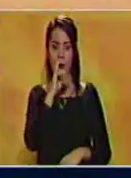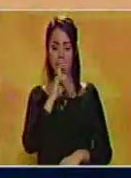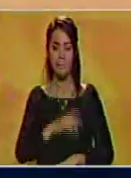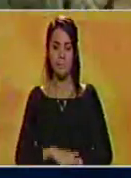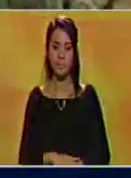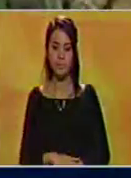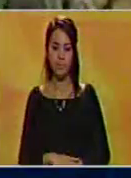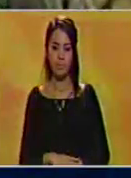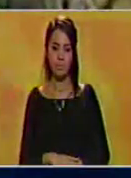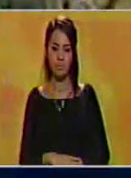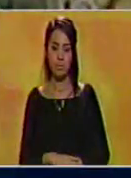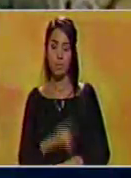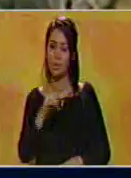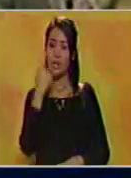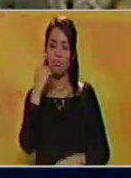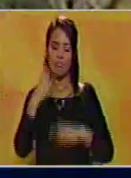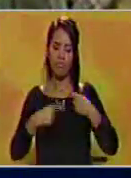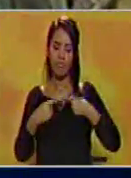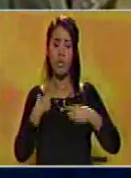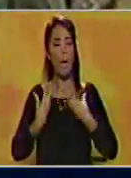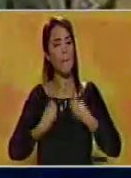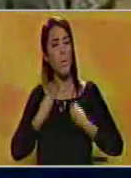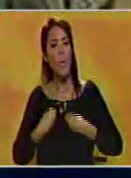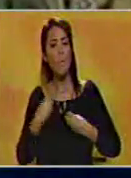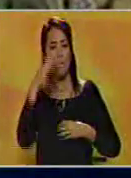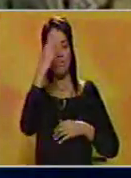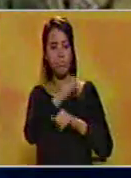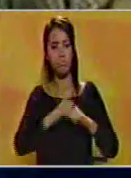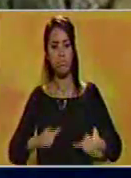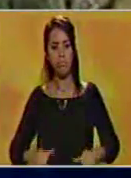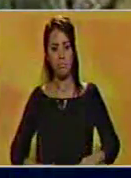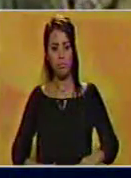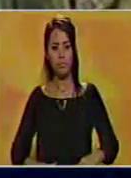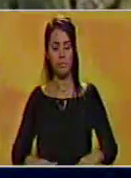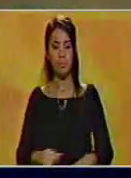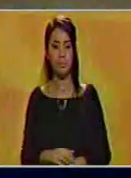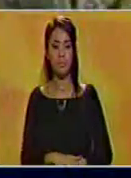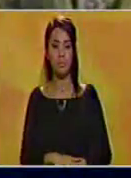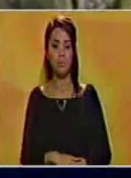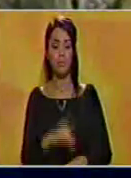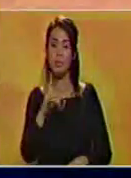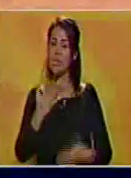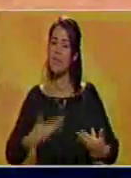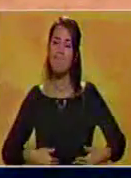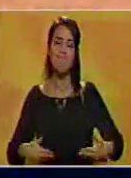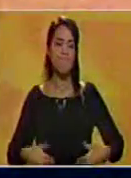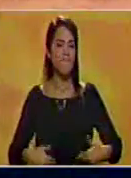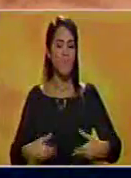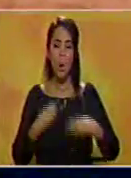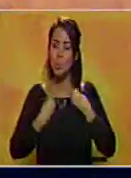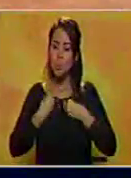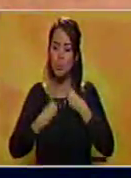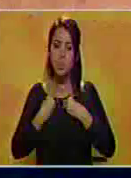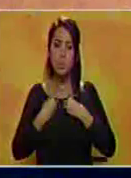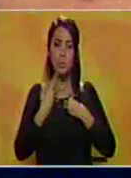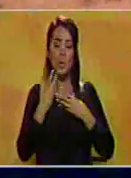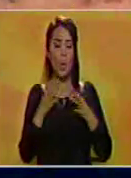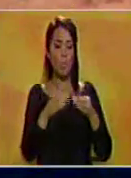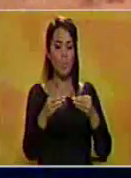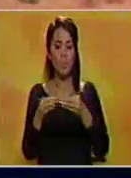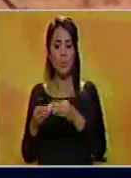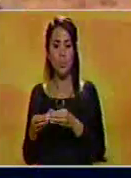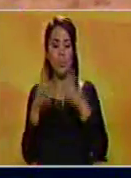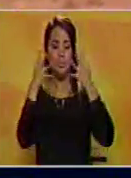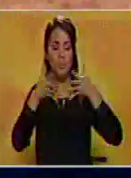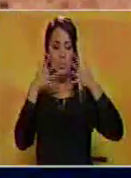maduro moro quien constantemente se preocupa por nuestra fuerza armada nacional bolivariana quien constantemente se preocupa por el equipamiento de